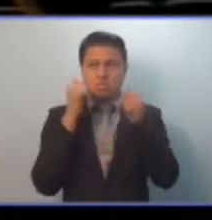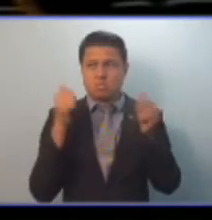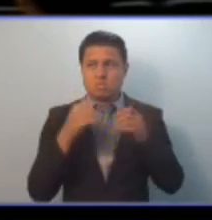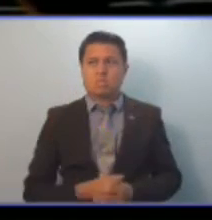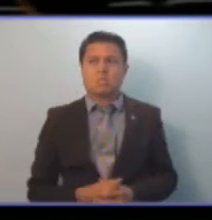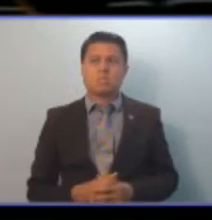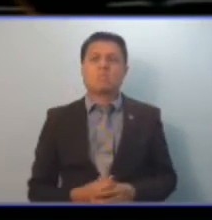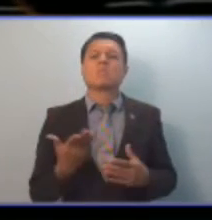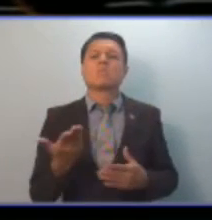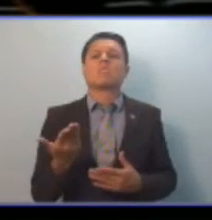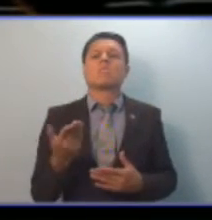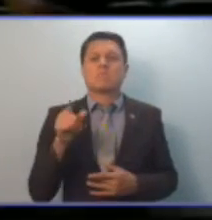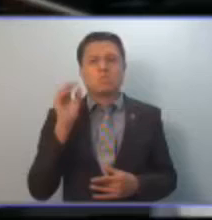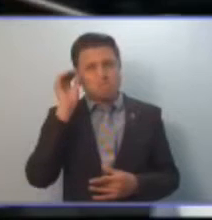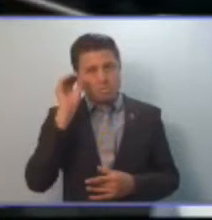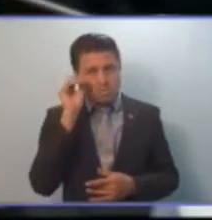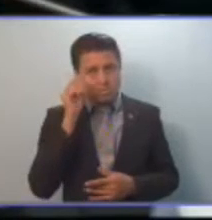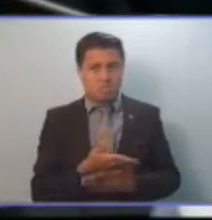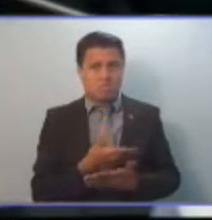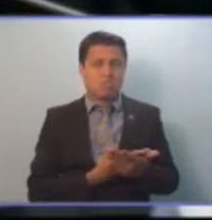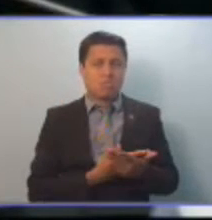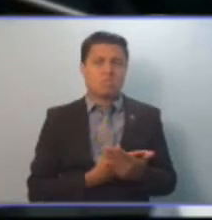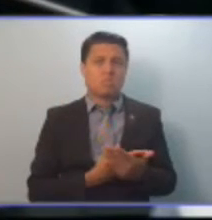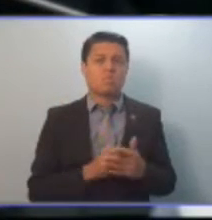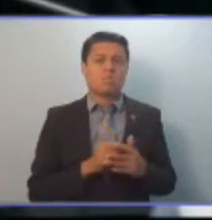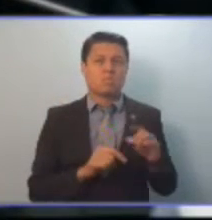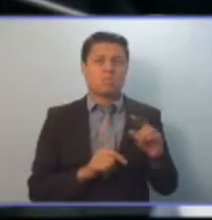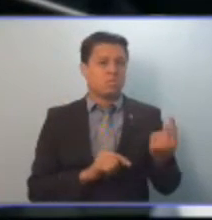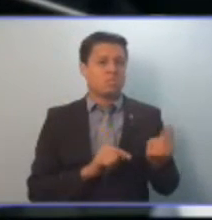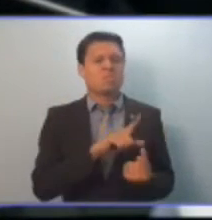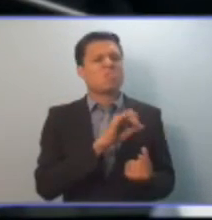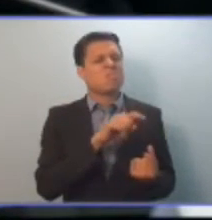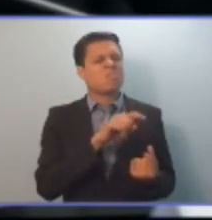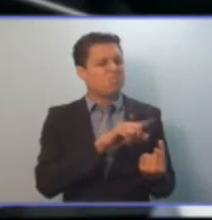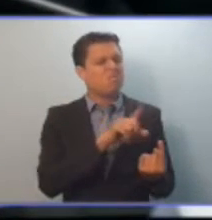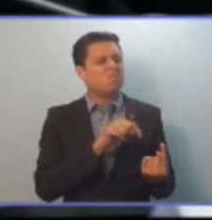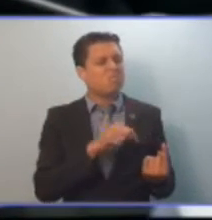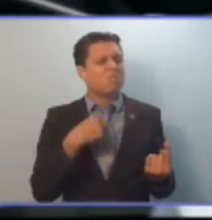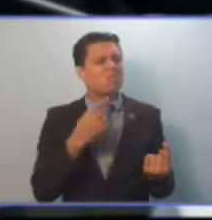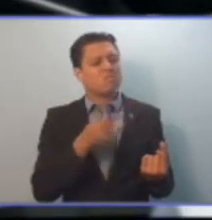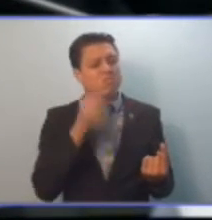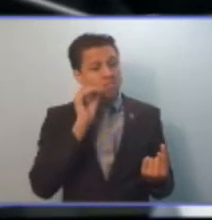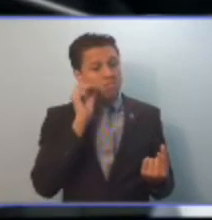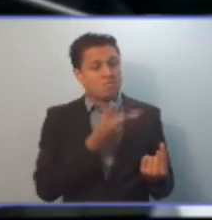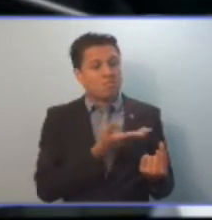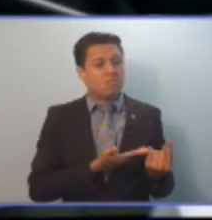¿Qué opinión tiene usted, licenciado, sobre la posibilidad